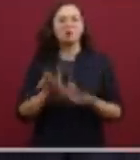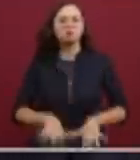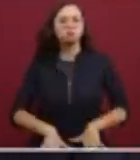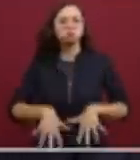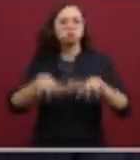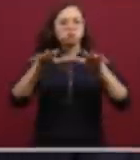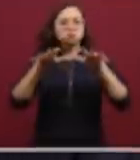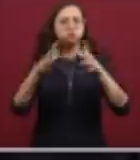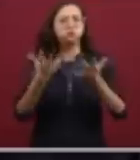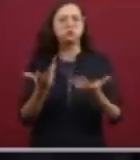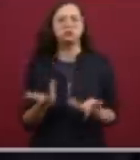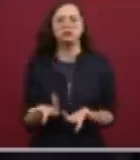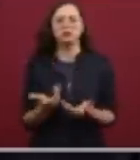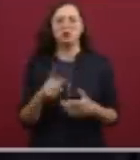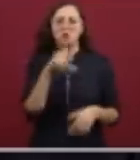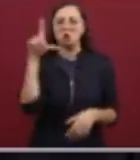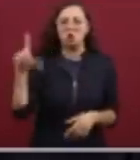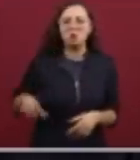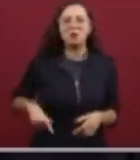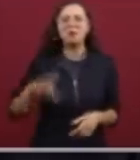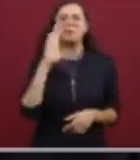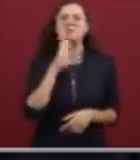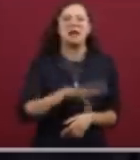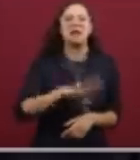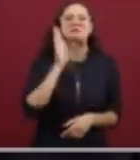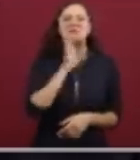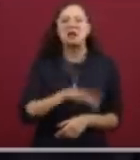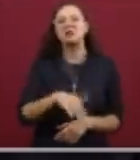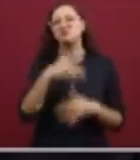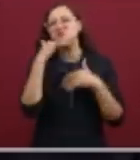inundaciones, malos gobiernos, corrupción,